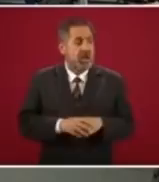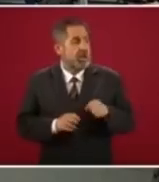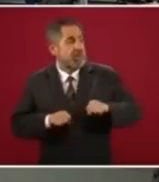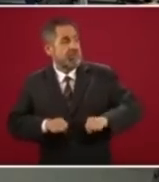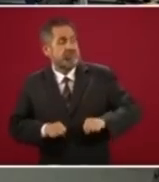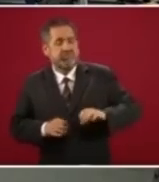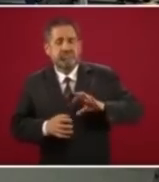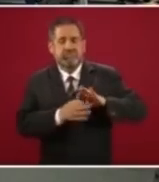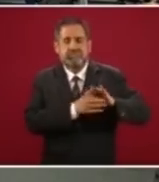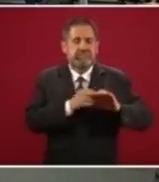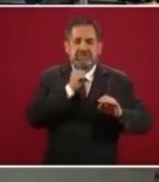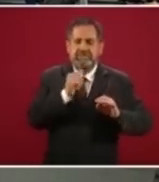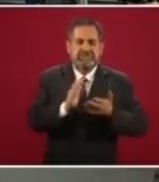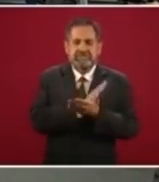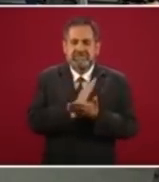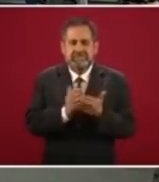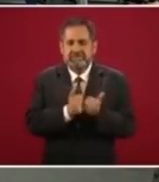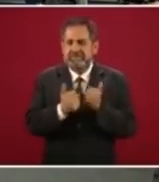poder